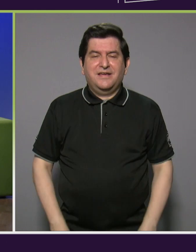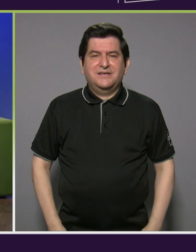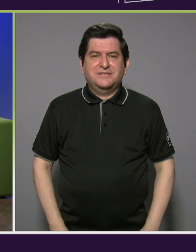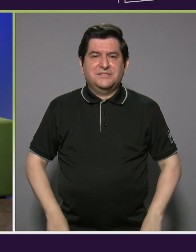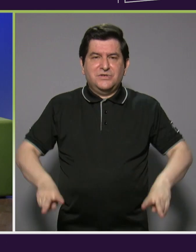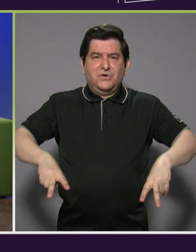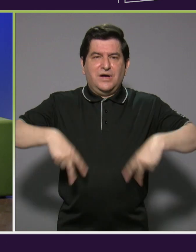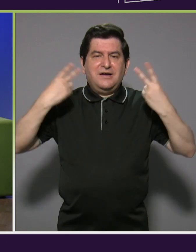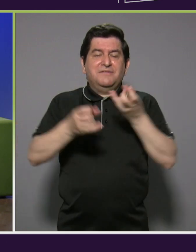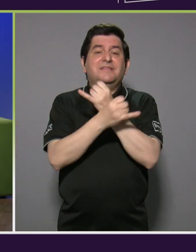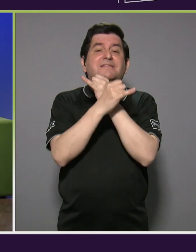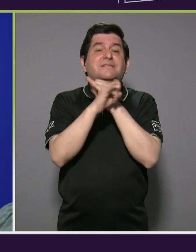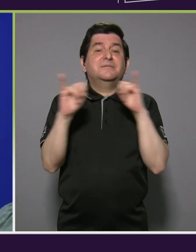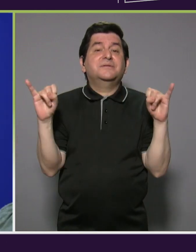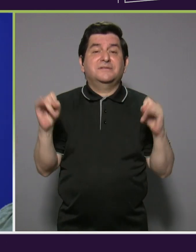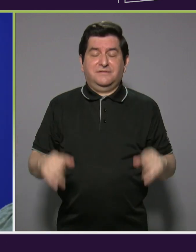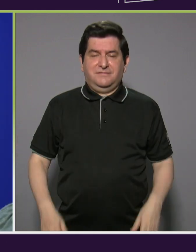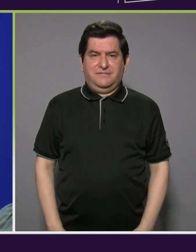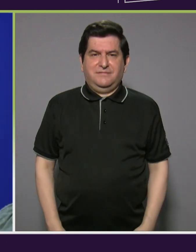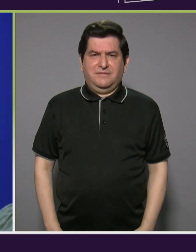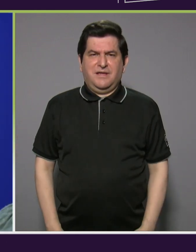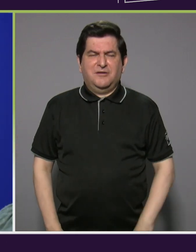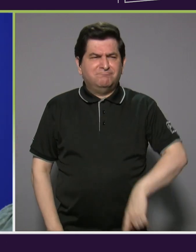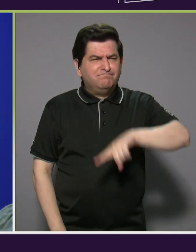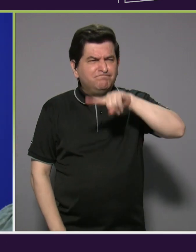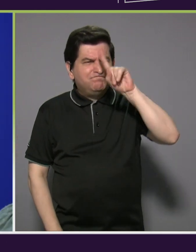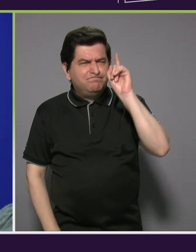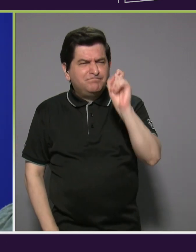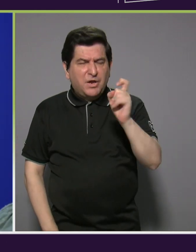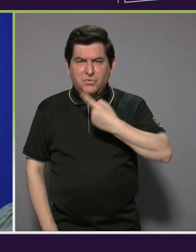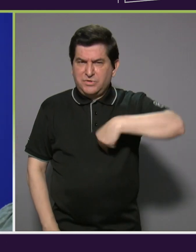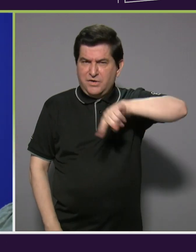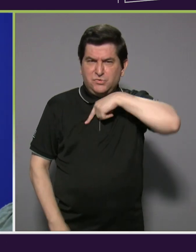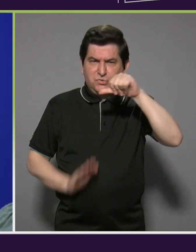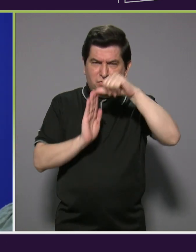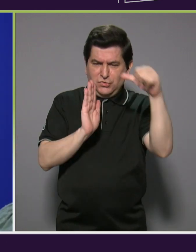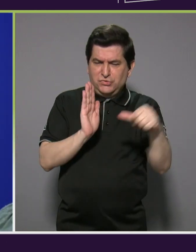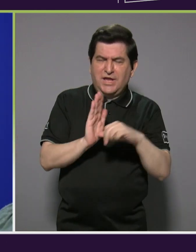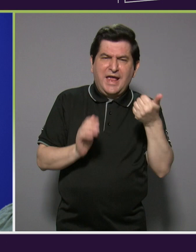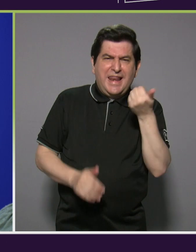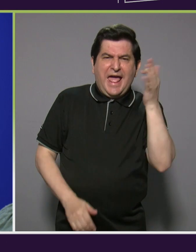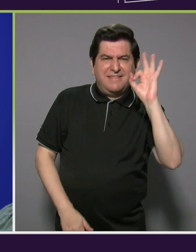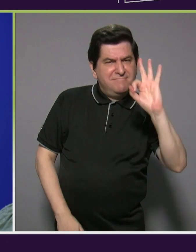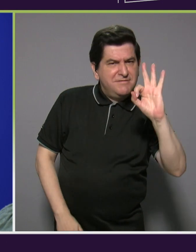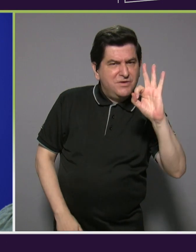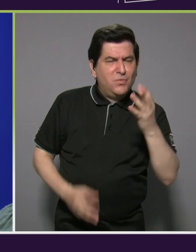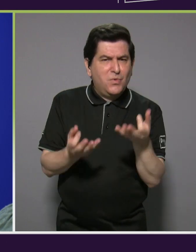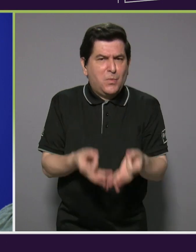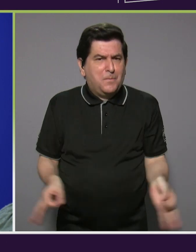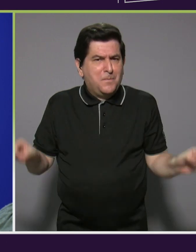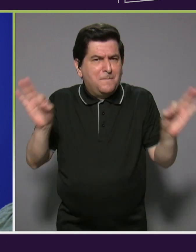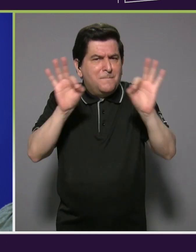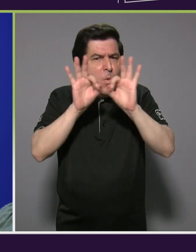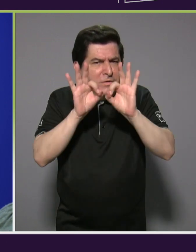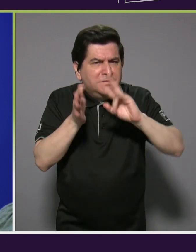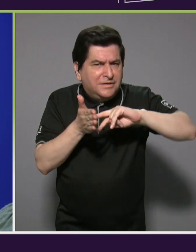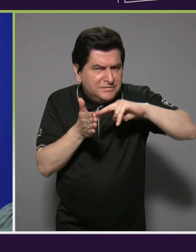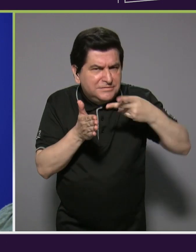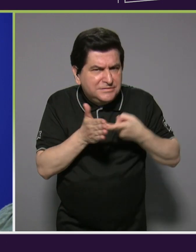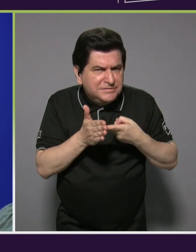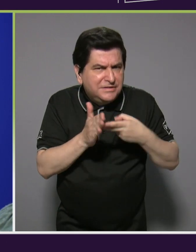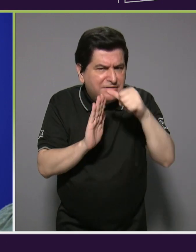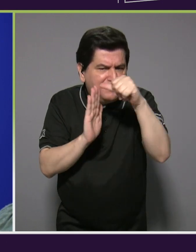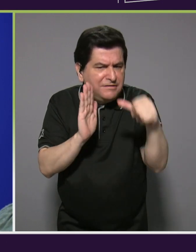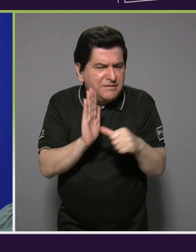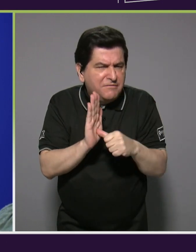forma independiente. Aquí nos preguntamos, dentro de este artículo 19, la importancia que tiene este